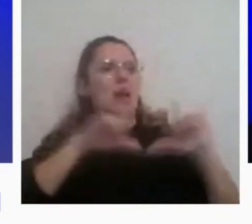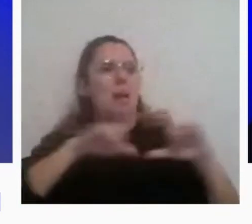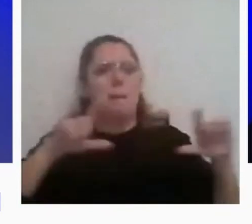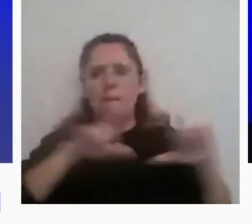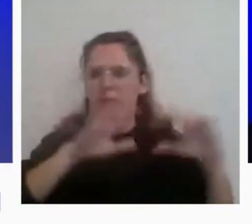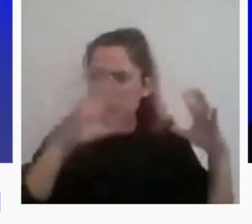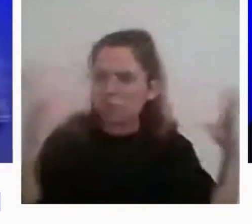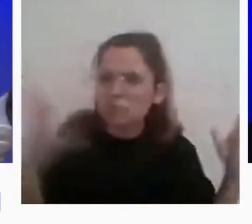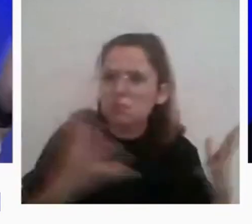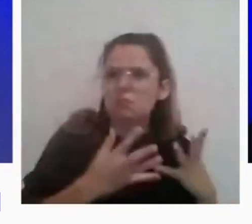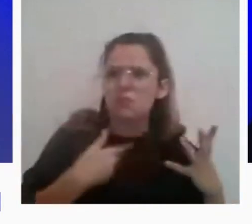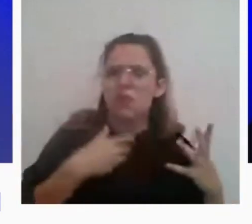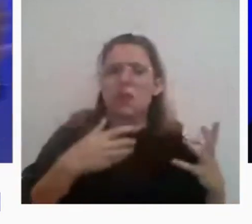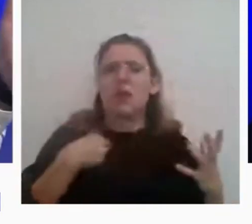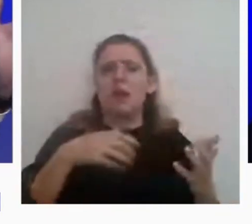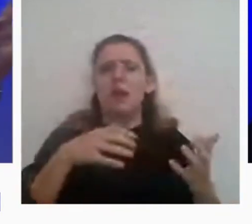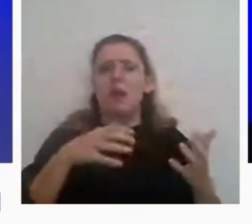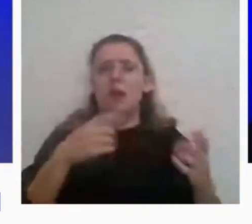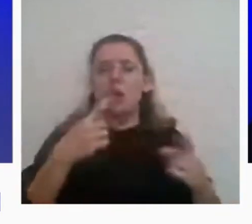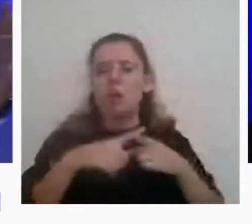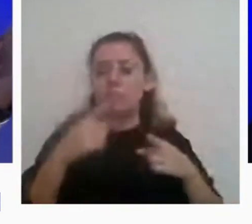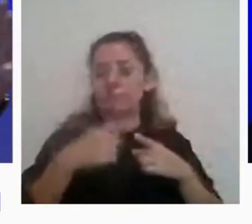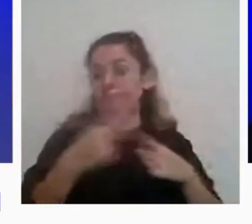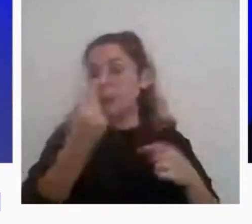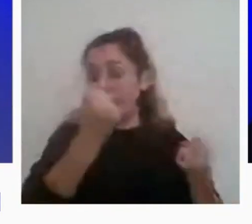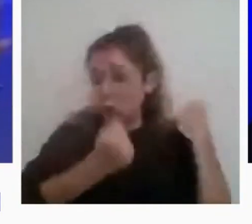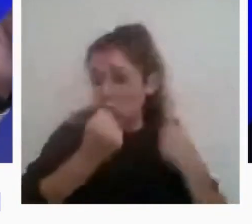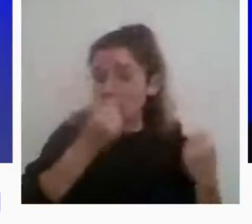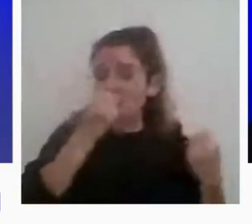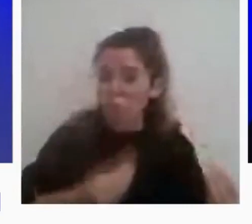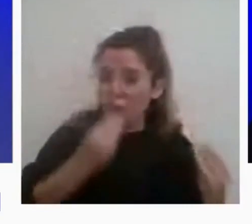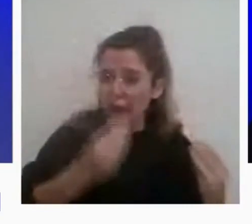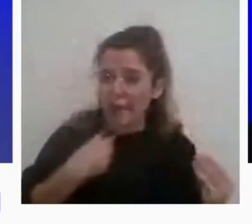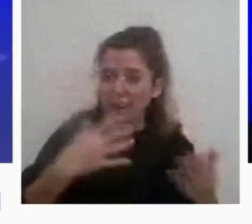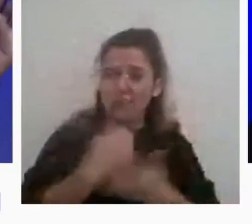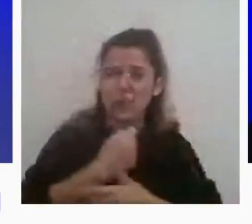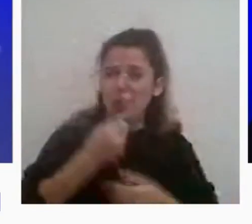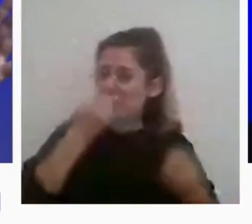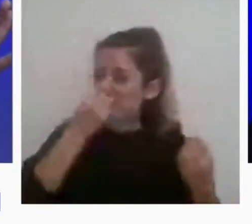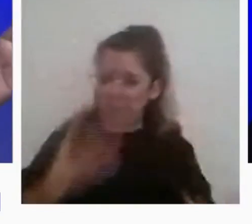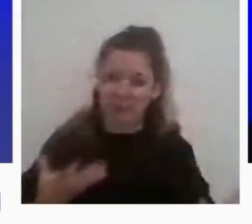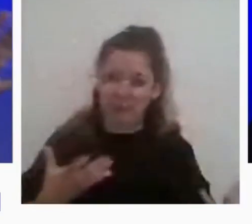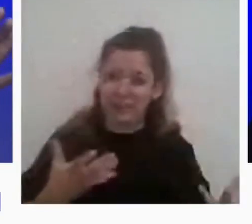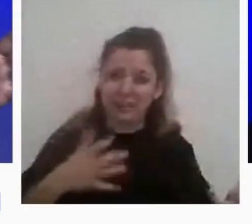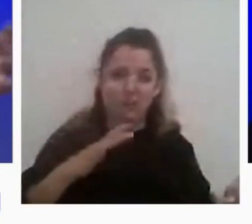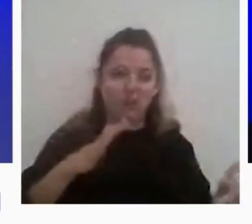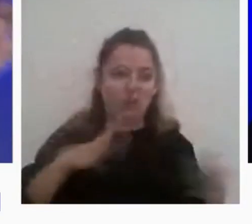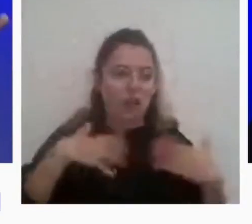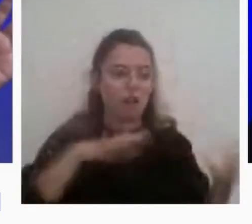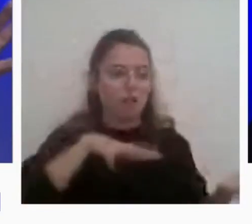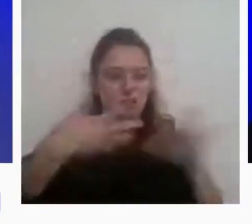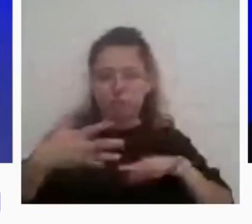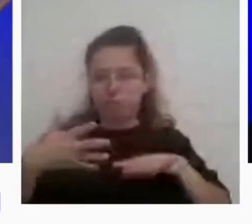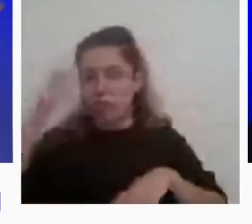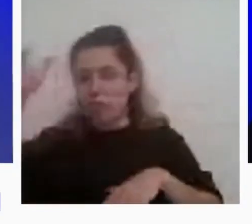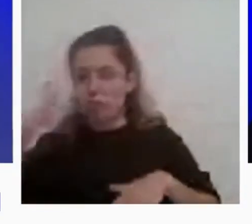pocos, es decir, de coches de alta gama, viajes tal, premium, todo, sueldazo tal, y era como, no, cambio a meterme en mi pueblo y a no ganar